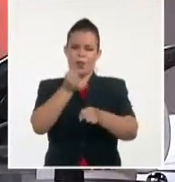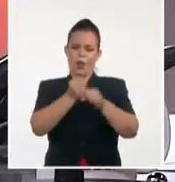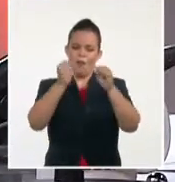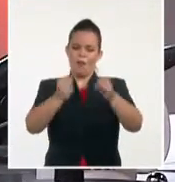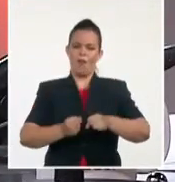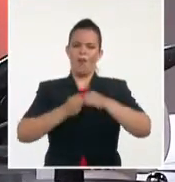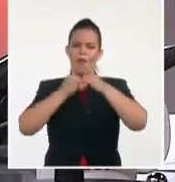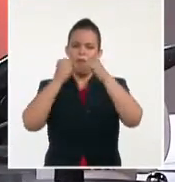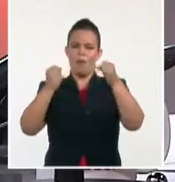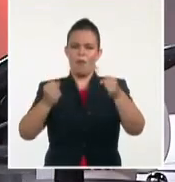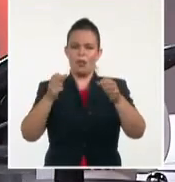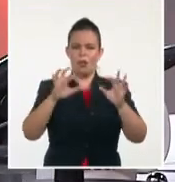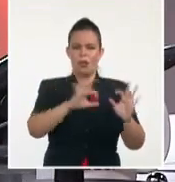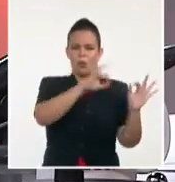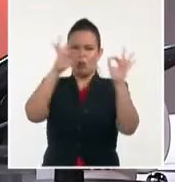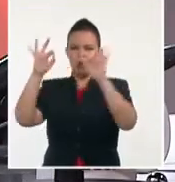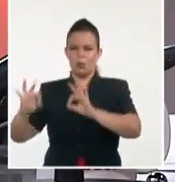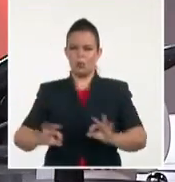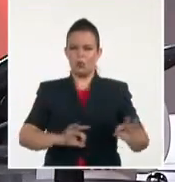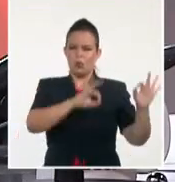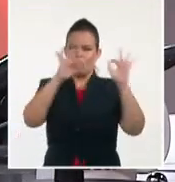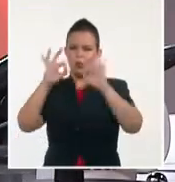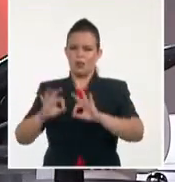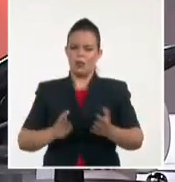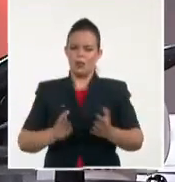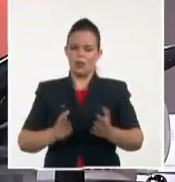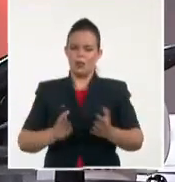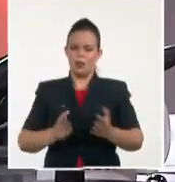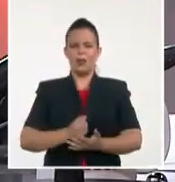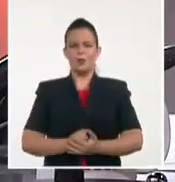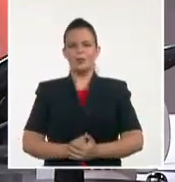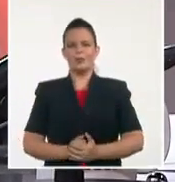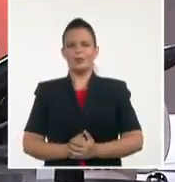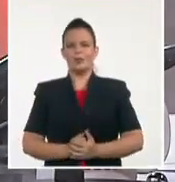todo nuestro país. Siga con nosotros, que tenemos más información aquí en la mesa.